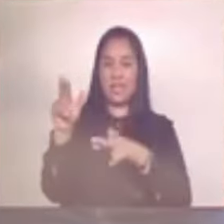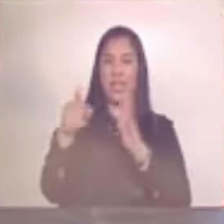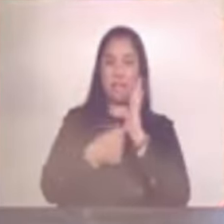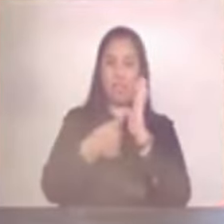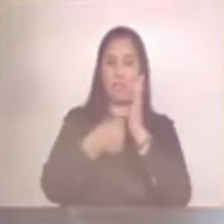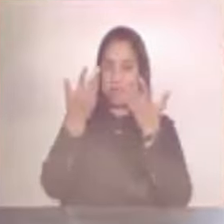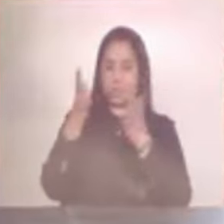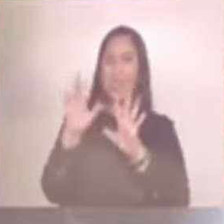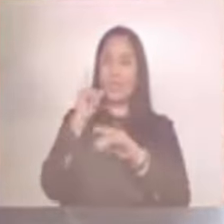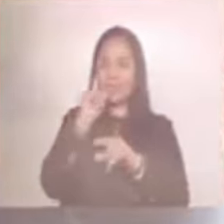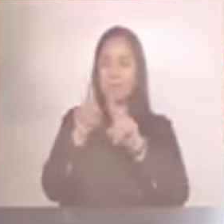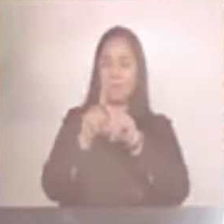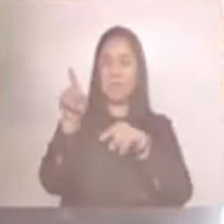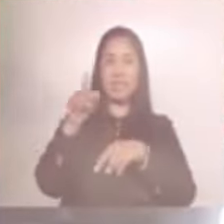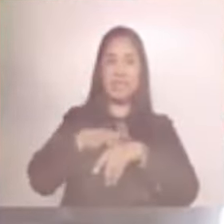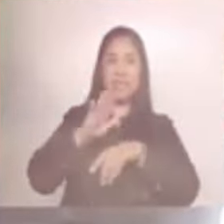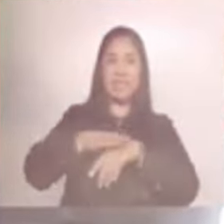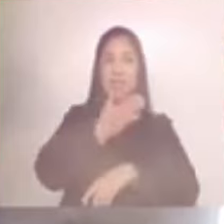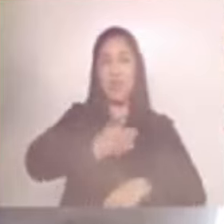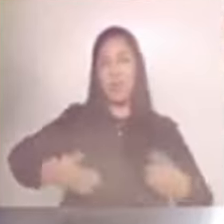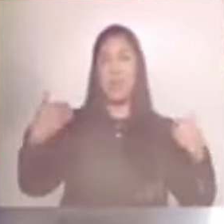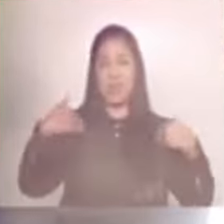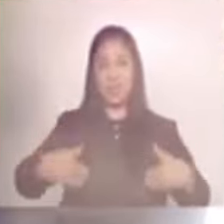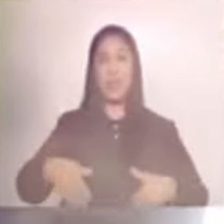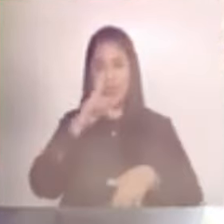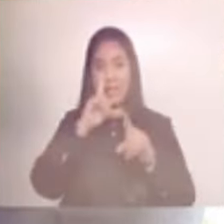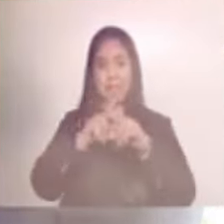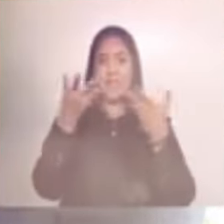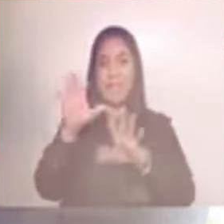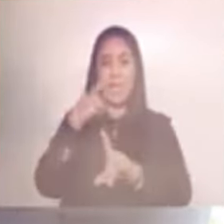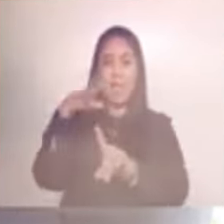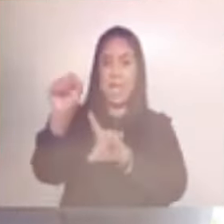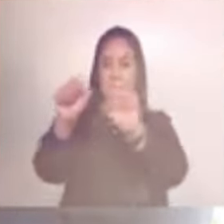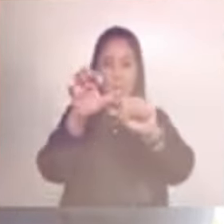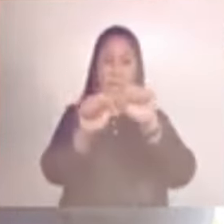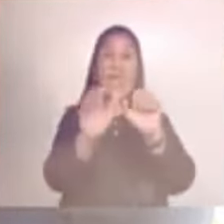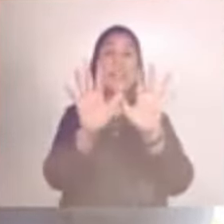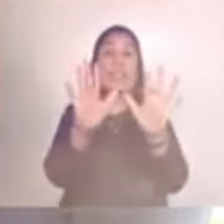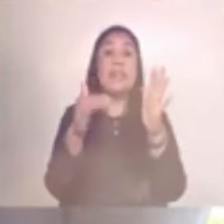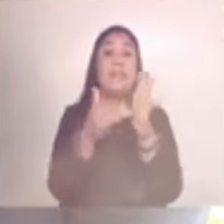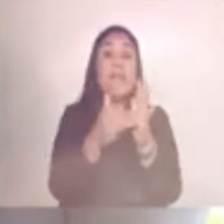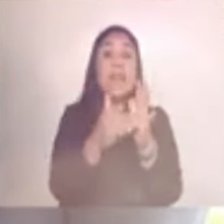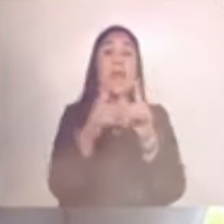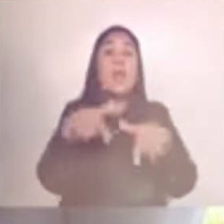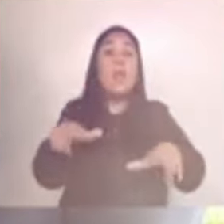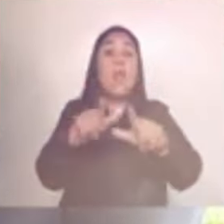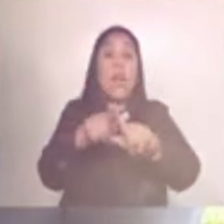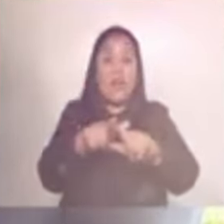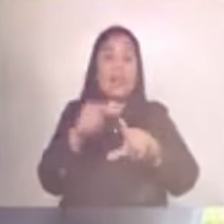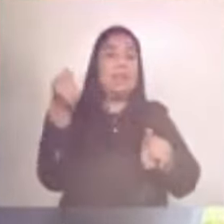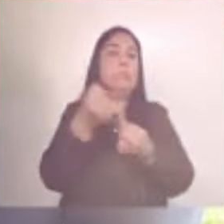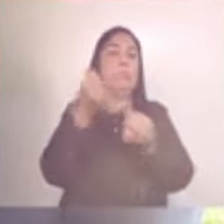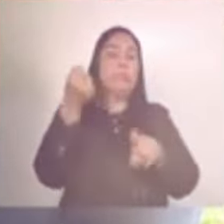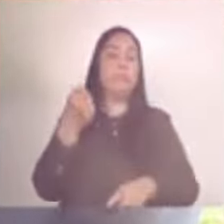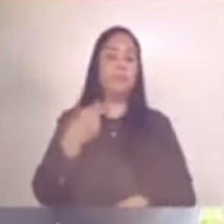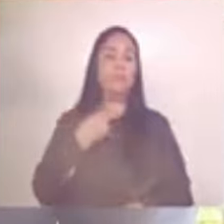y al gobernador del caso. O sea, hemos identificado 10.000 puntos de riesgo que se han hecho de conocimiento de las autoridades,